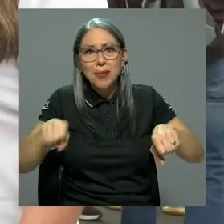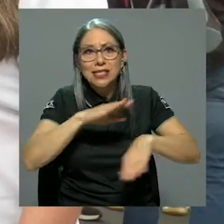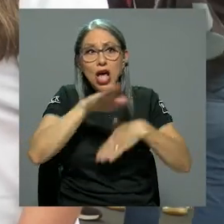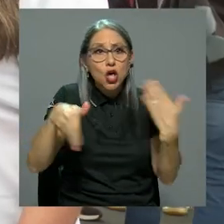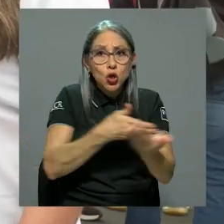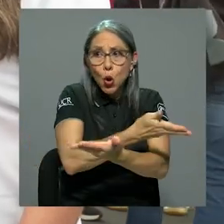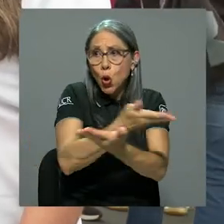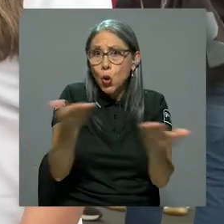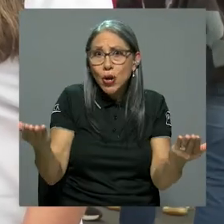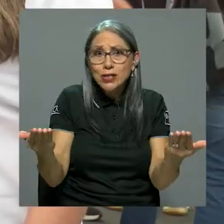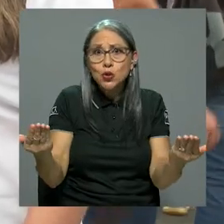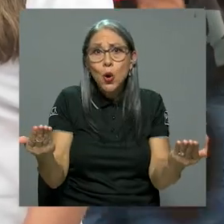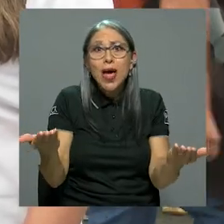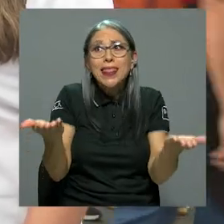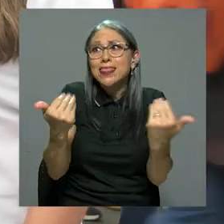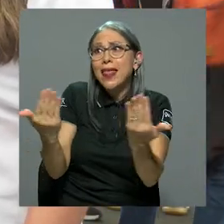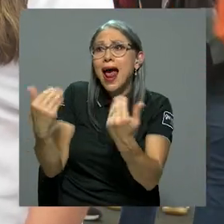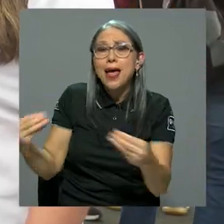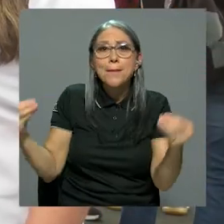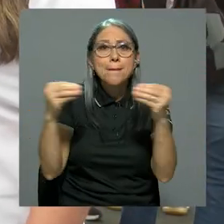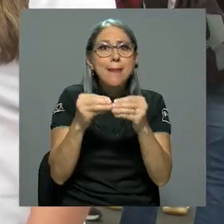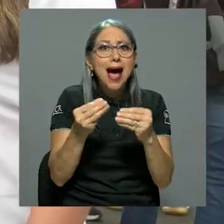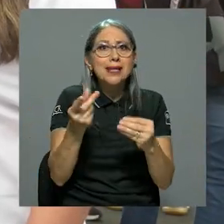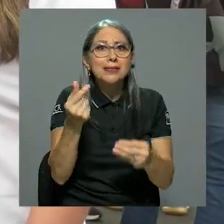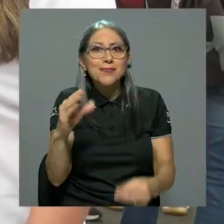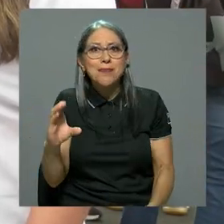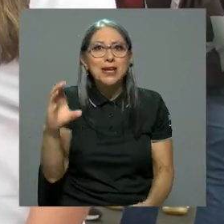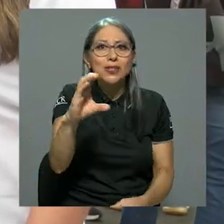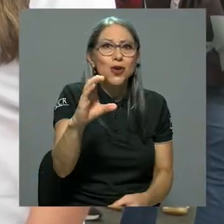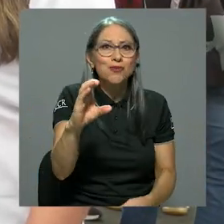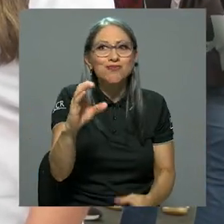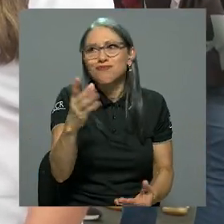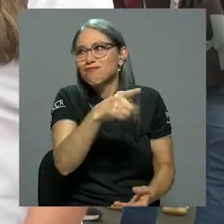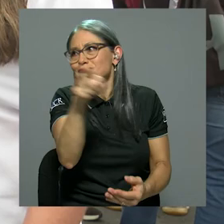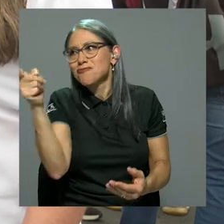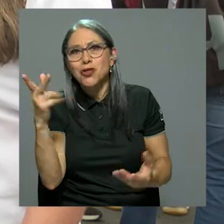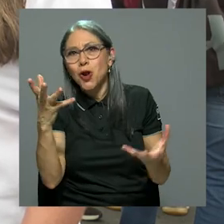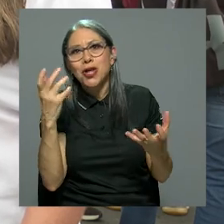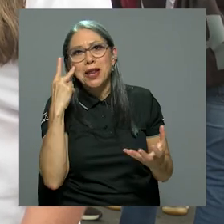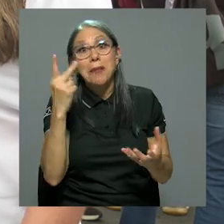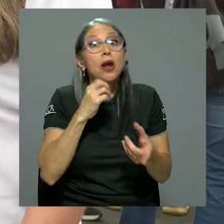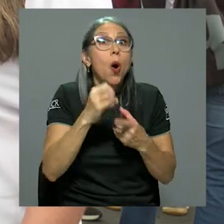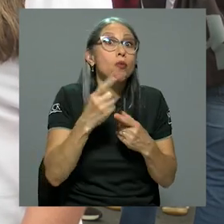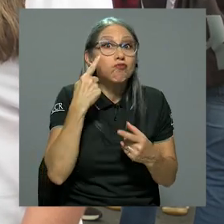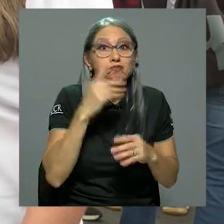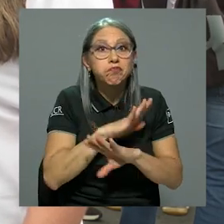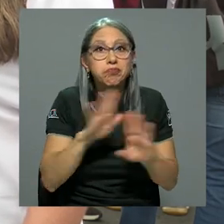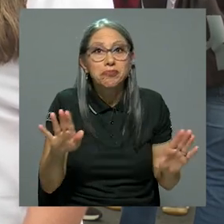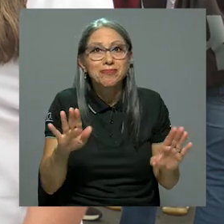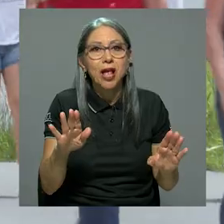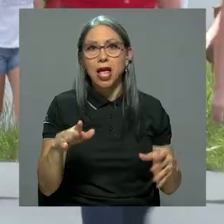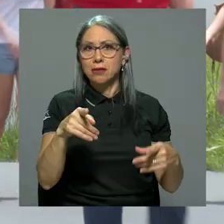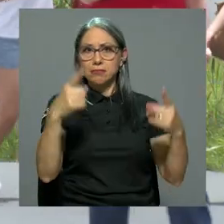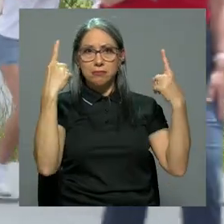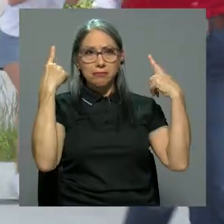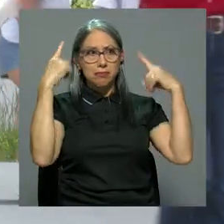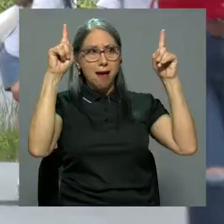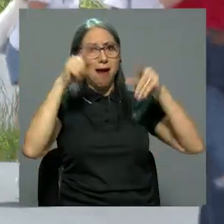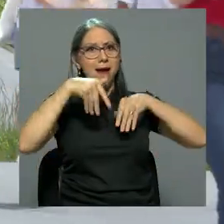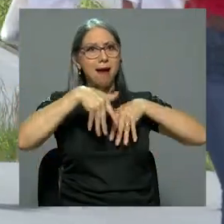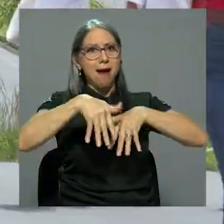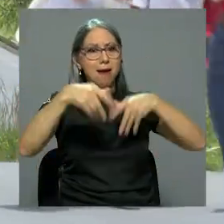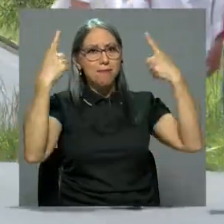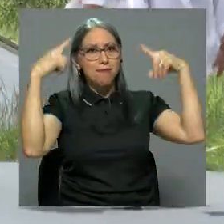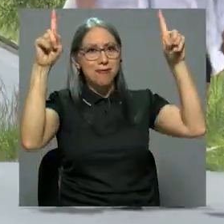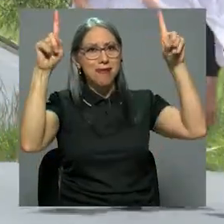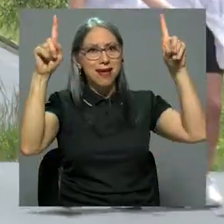sistemas, todo eso atrae más inversión y no lo quieren ver o no lo están viendo. Tal fue el éxito